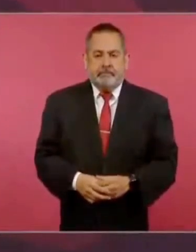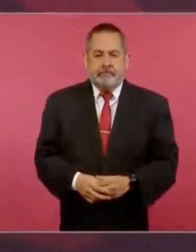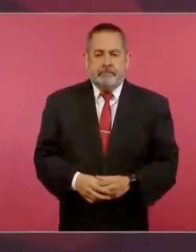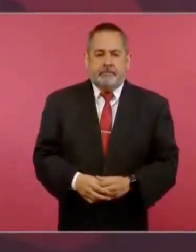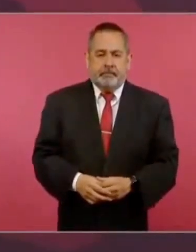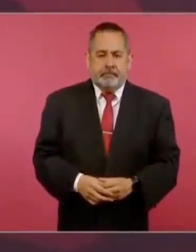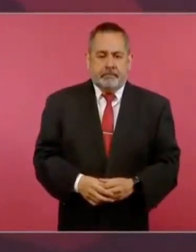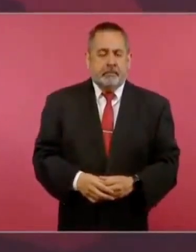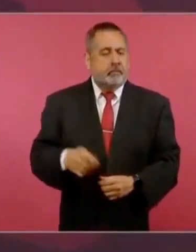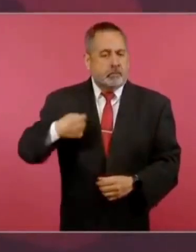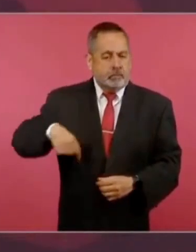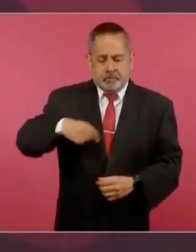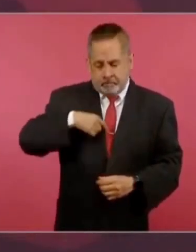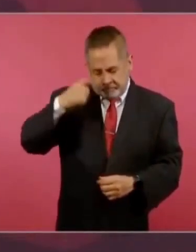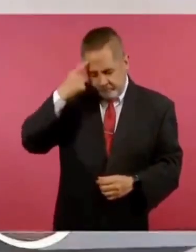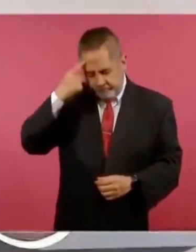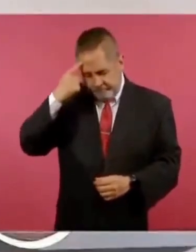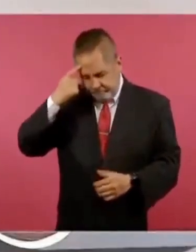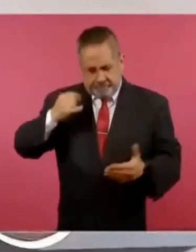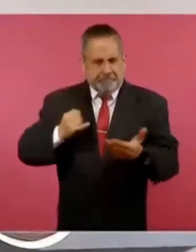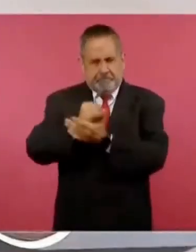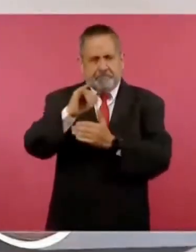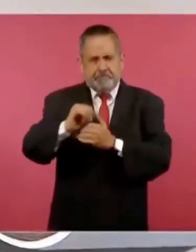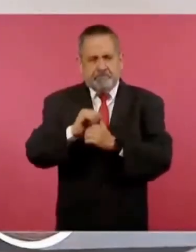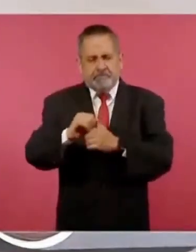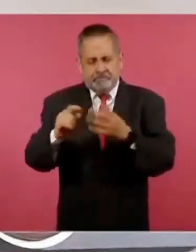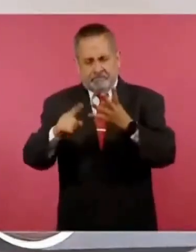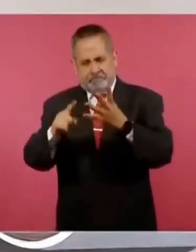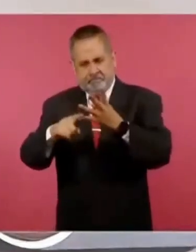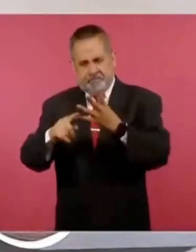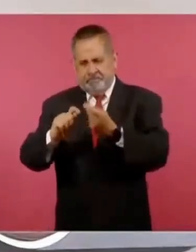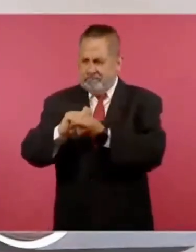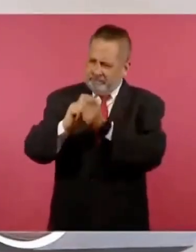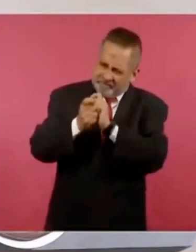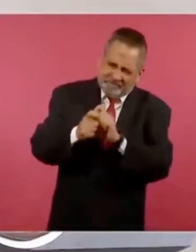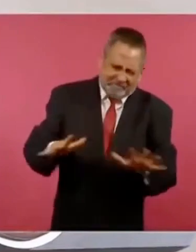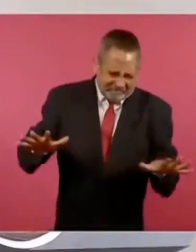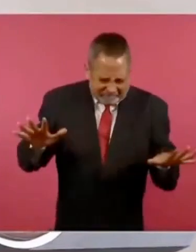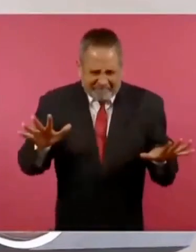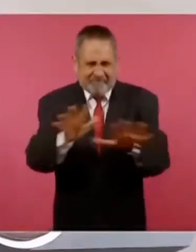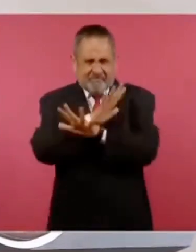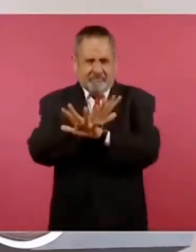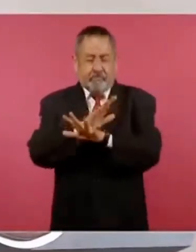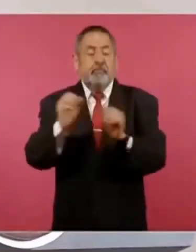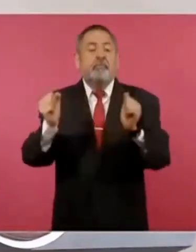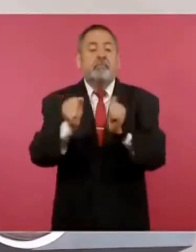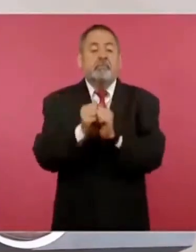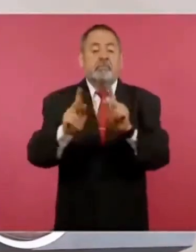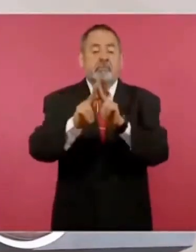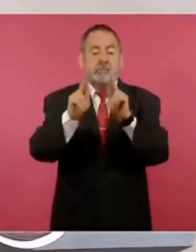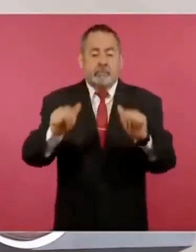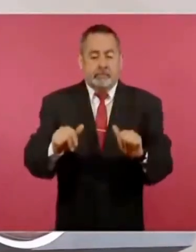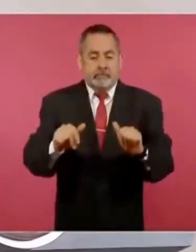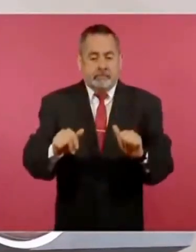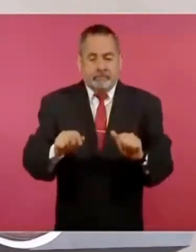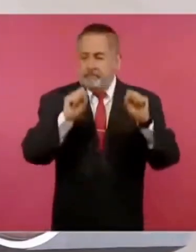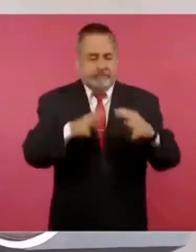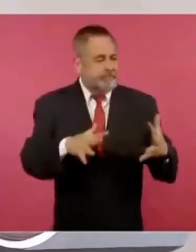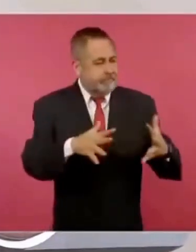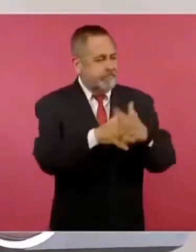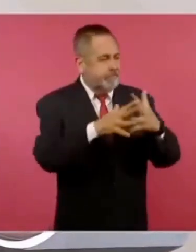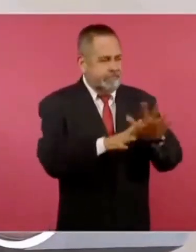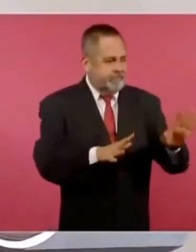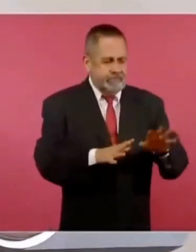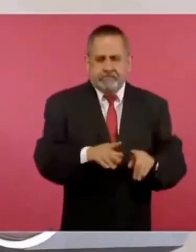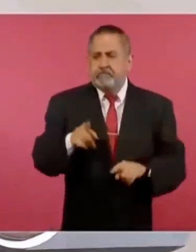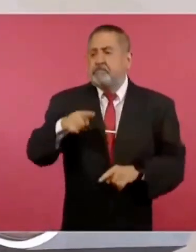decidimos fue transformar sin violencia, de manera pacífica, con, ya lo expliqué, la organización del